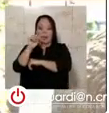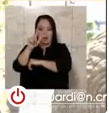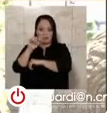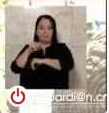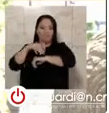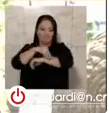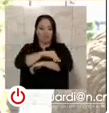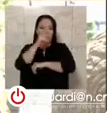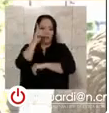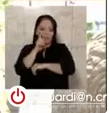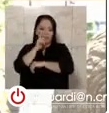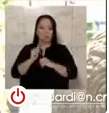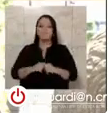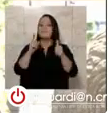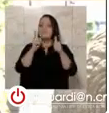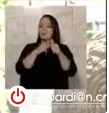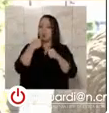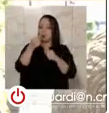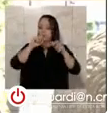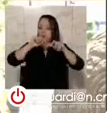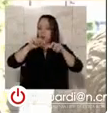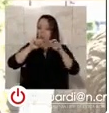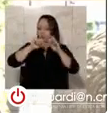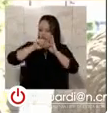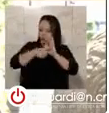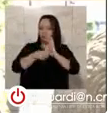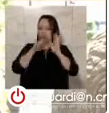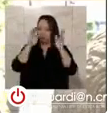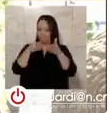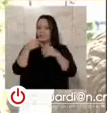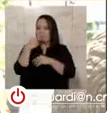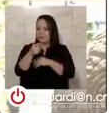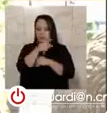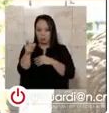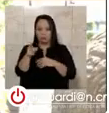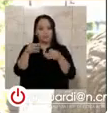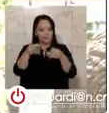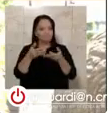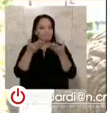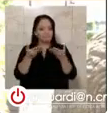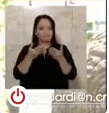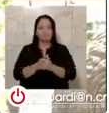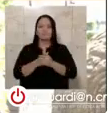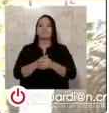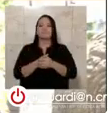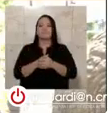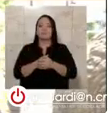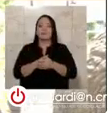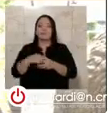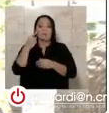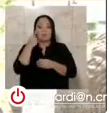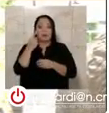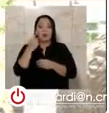Debo primero ser muy enfático y decir con mucha determinación que esta es de